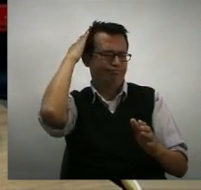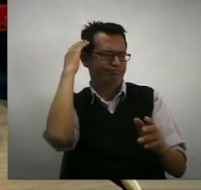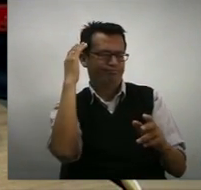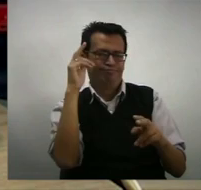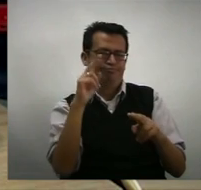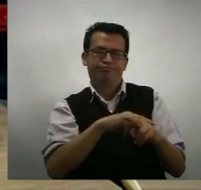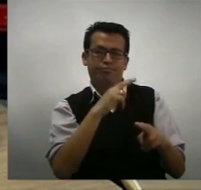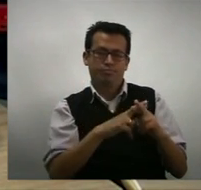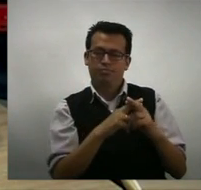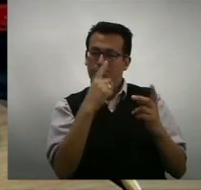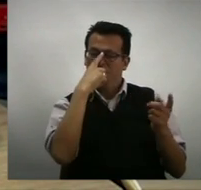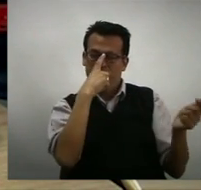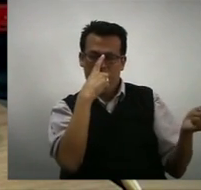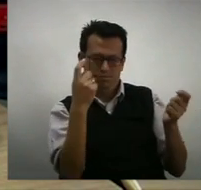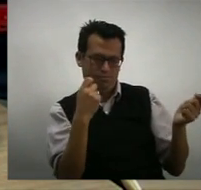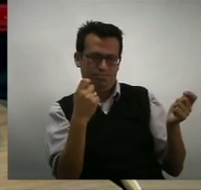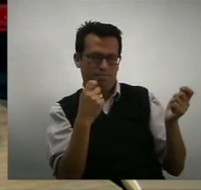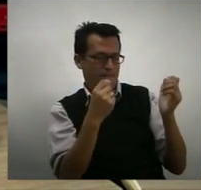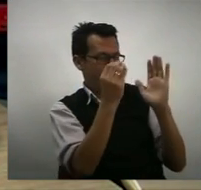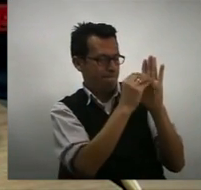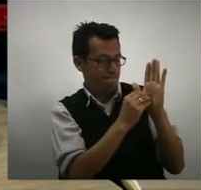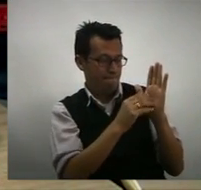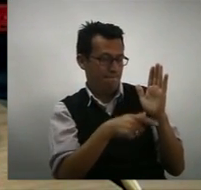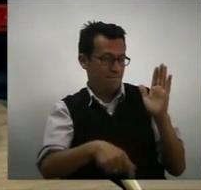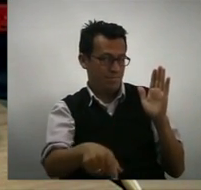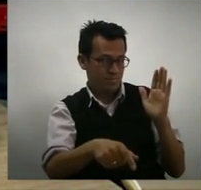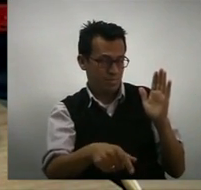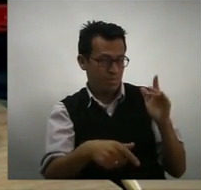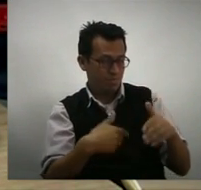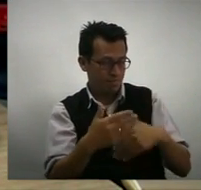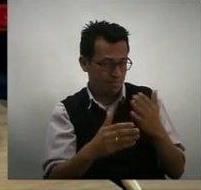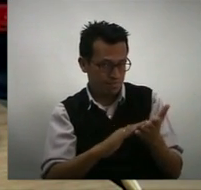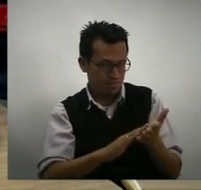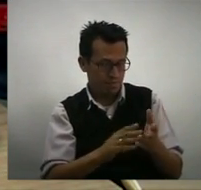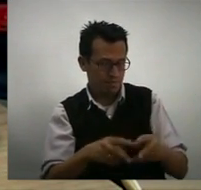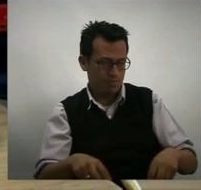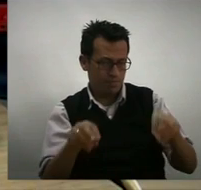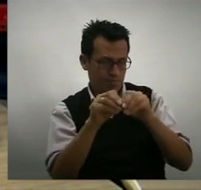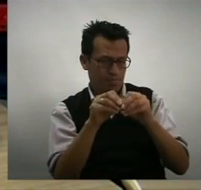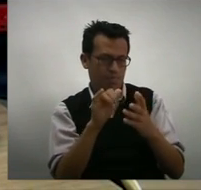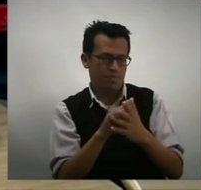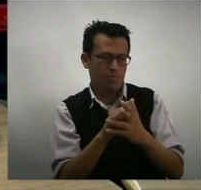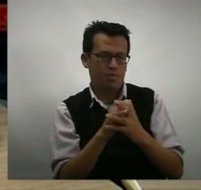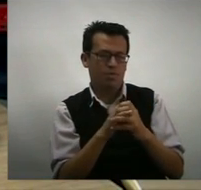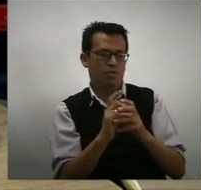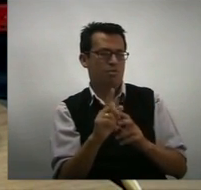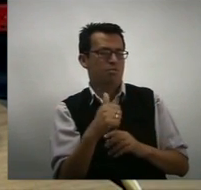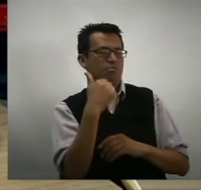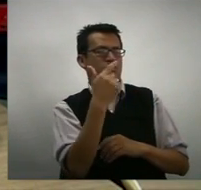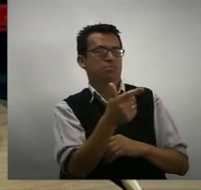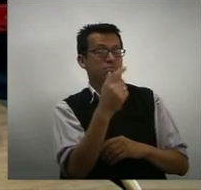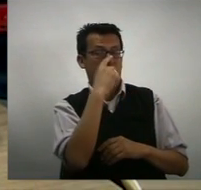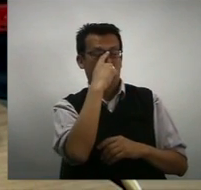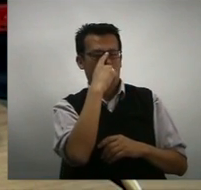por escritura disciplinaria, y aplicables a todos los miembros de una sociedad. La moralización corresponde a un intento